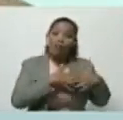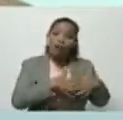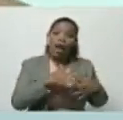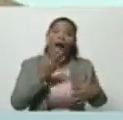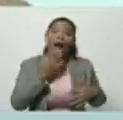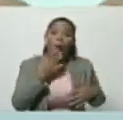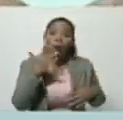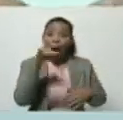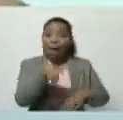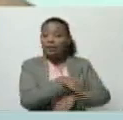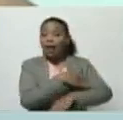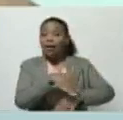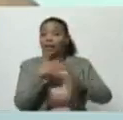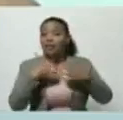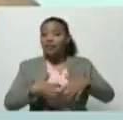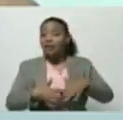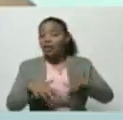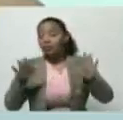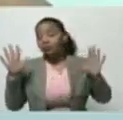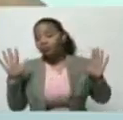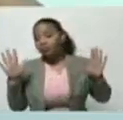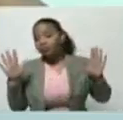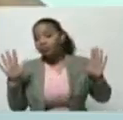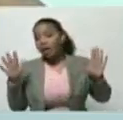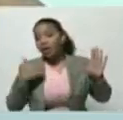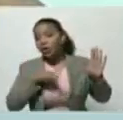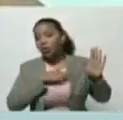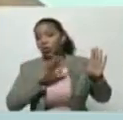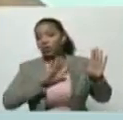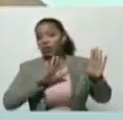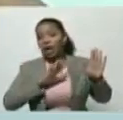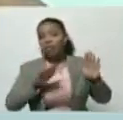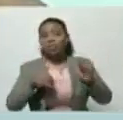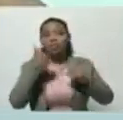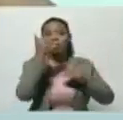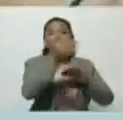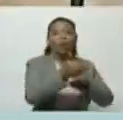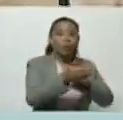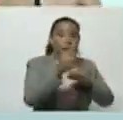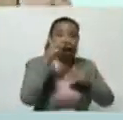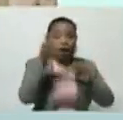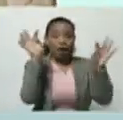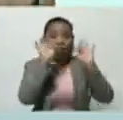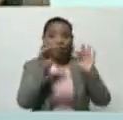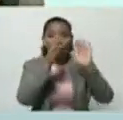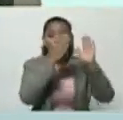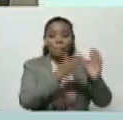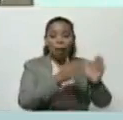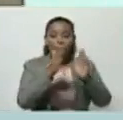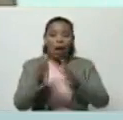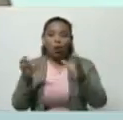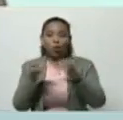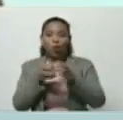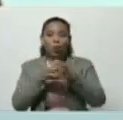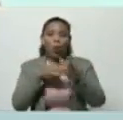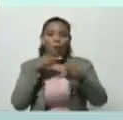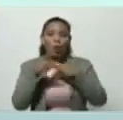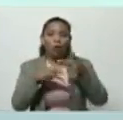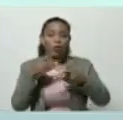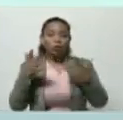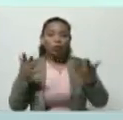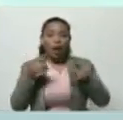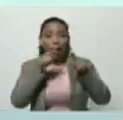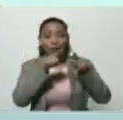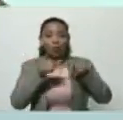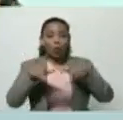ejemplo, hay calles de zona industrial. Y que ya nosotros pasaremos luego a la fase de organizar al partido en